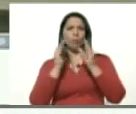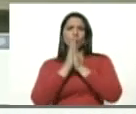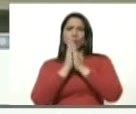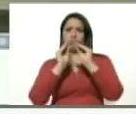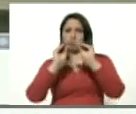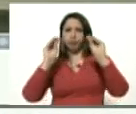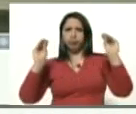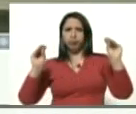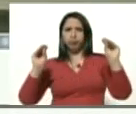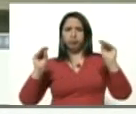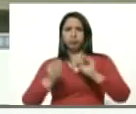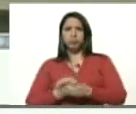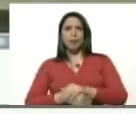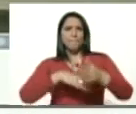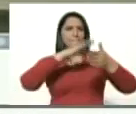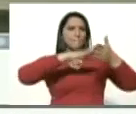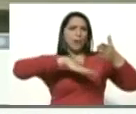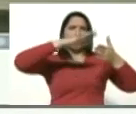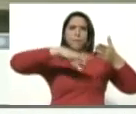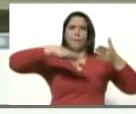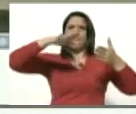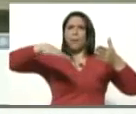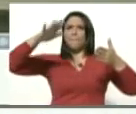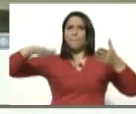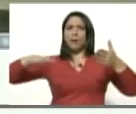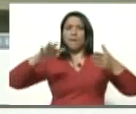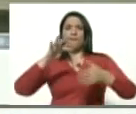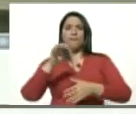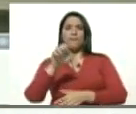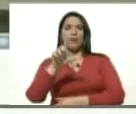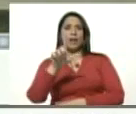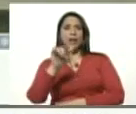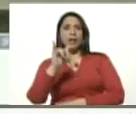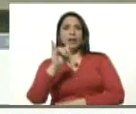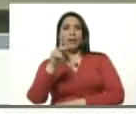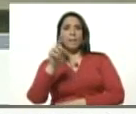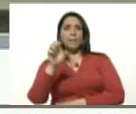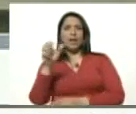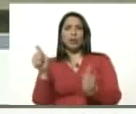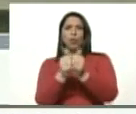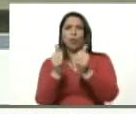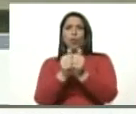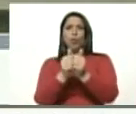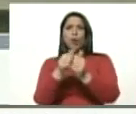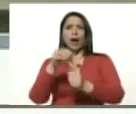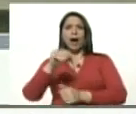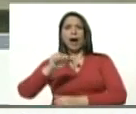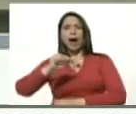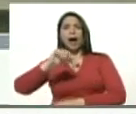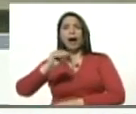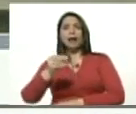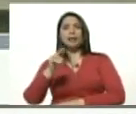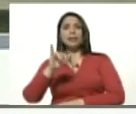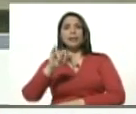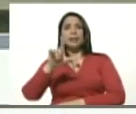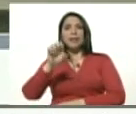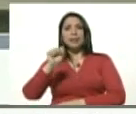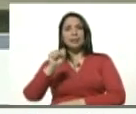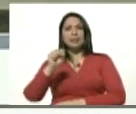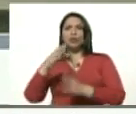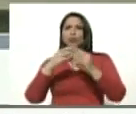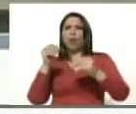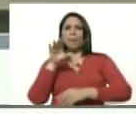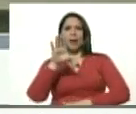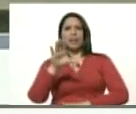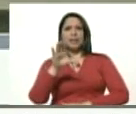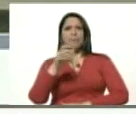Vamos a llenar del mural de Felipe con Aquiles todo el país. Ponerlo bonito. Aquí,